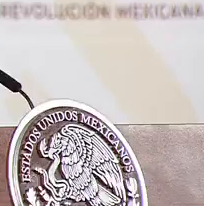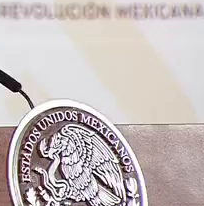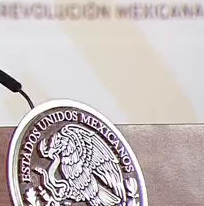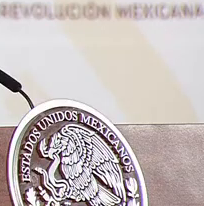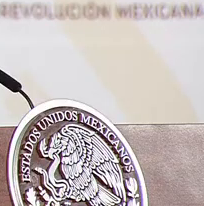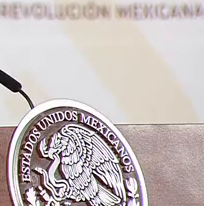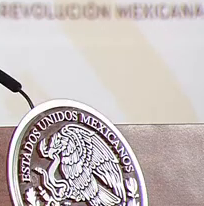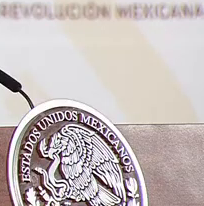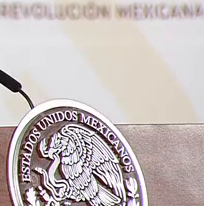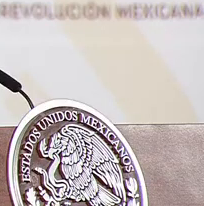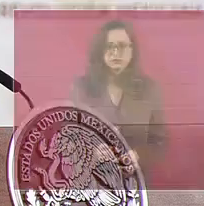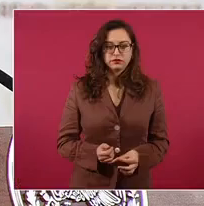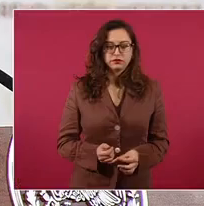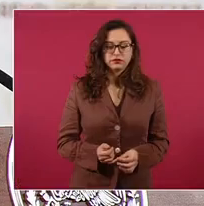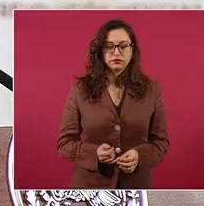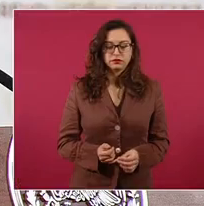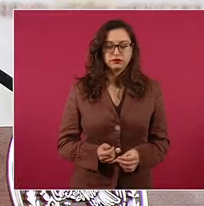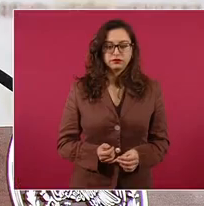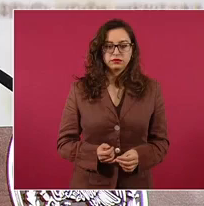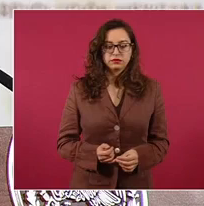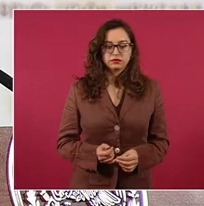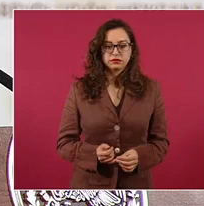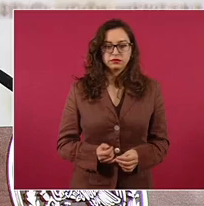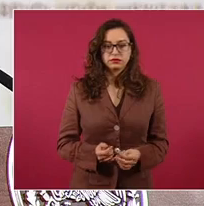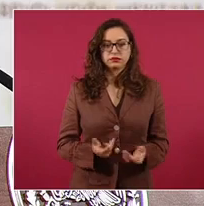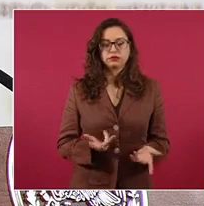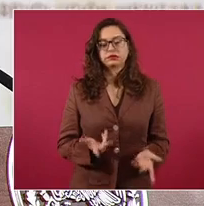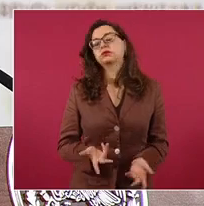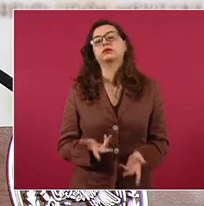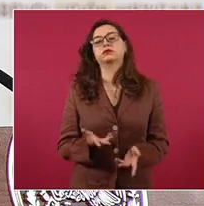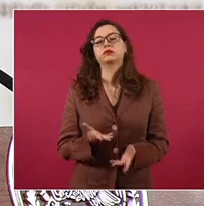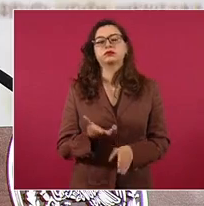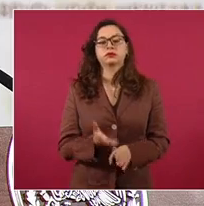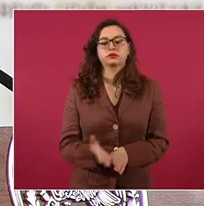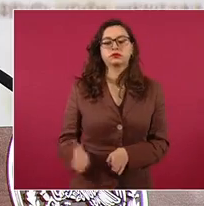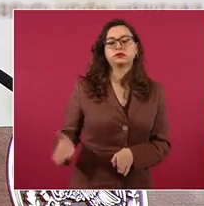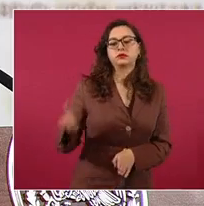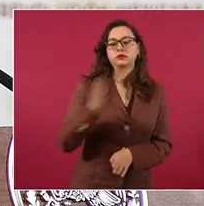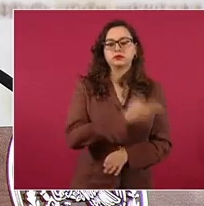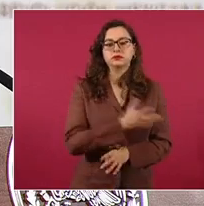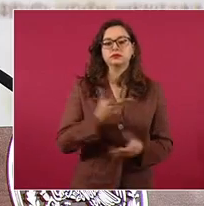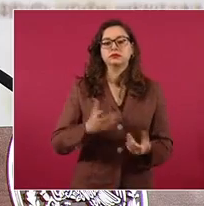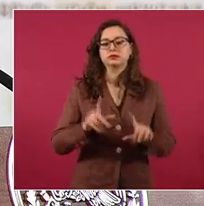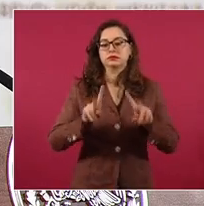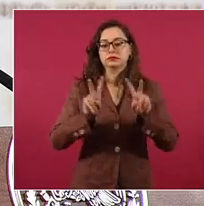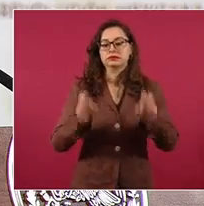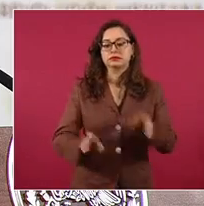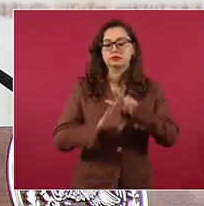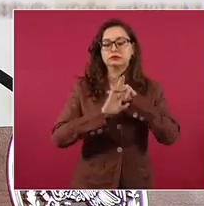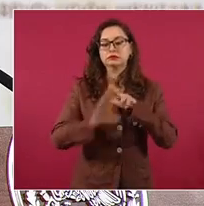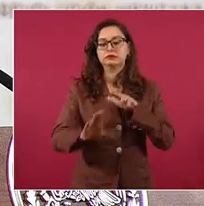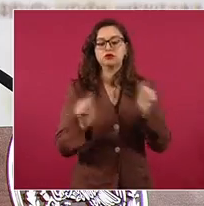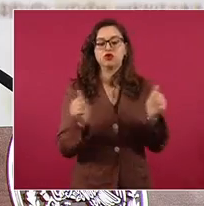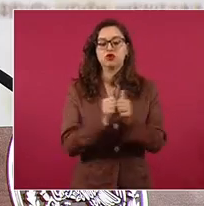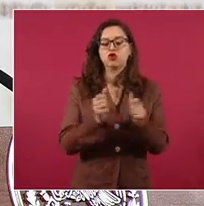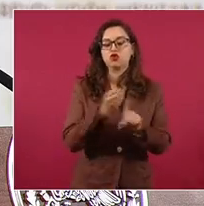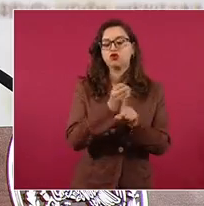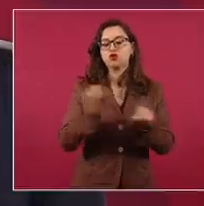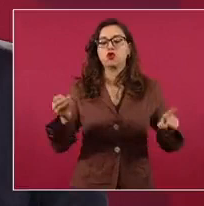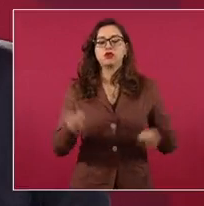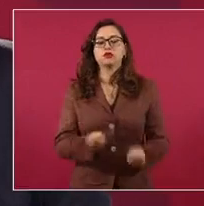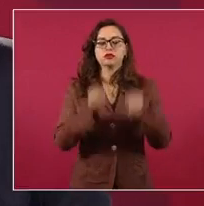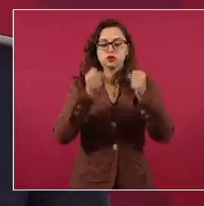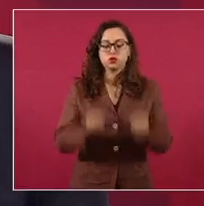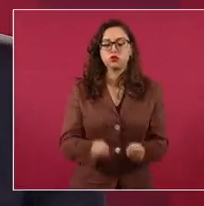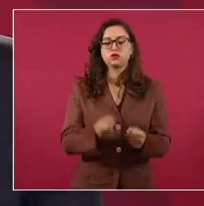suscribió en Marrakech la Convención Nacional para garantizar una movilidad ordenada, regular y segura, estamos impulsando,